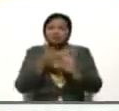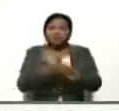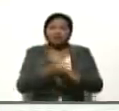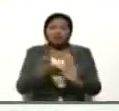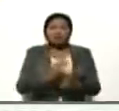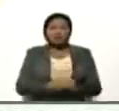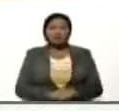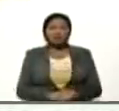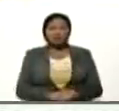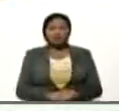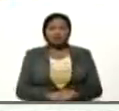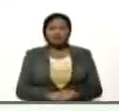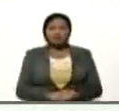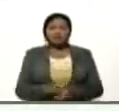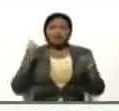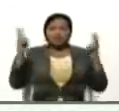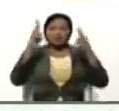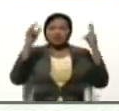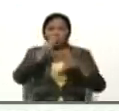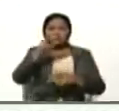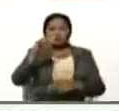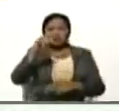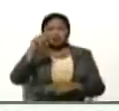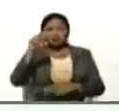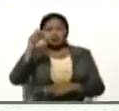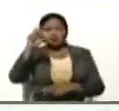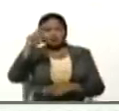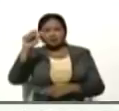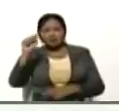Así es. Iba Saraza.